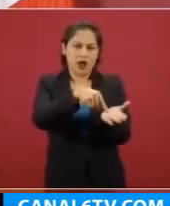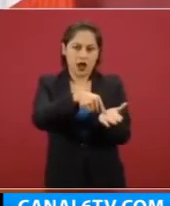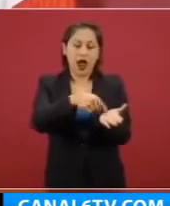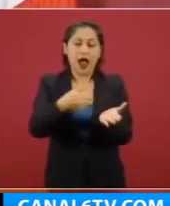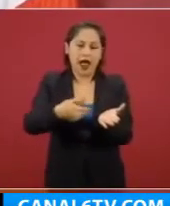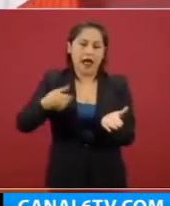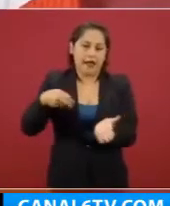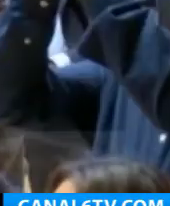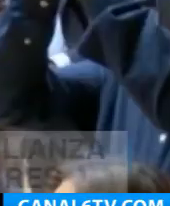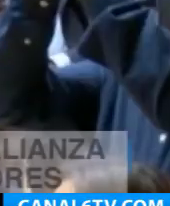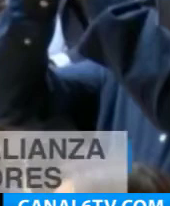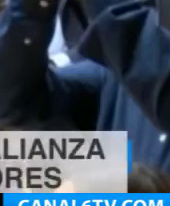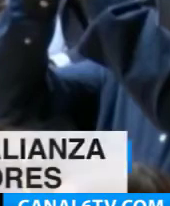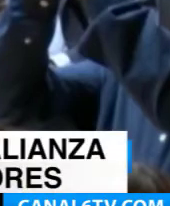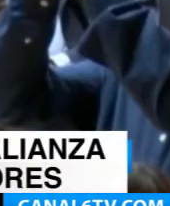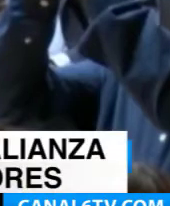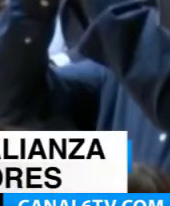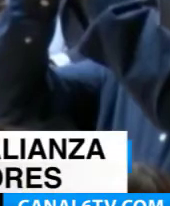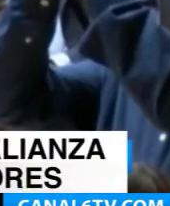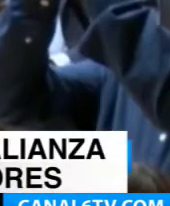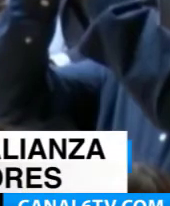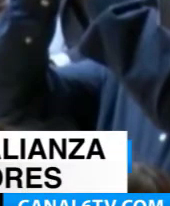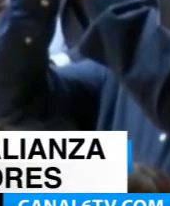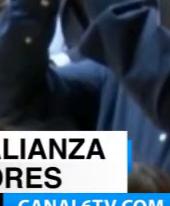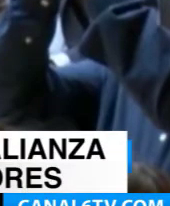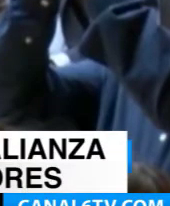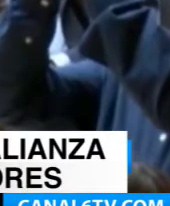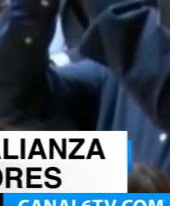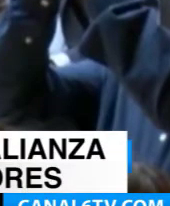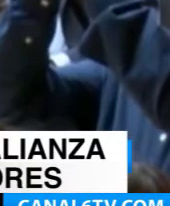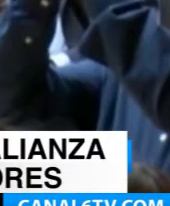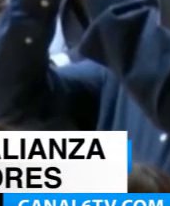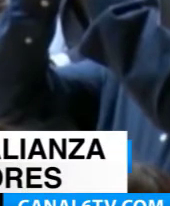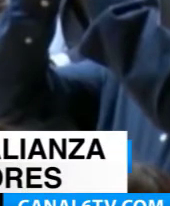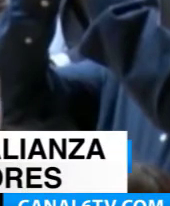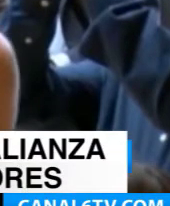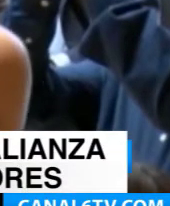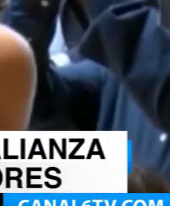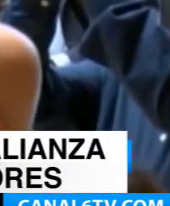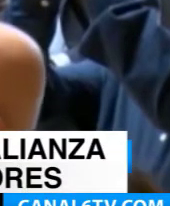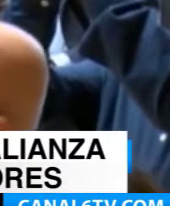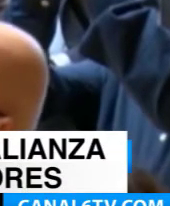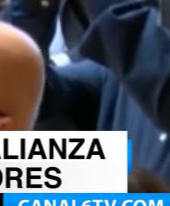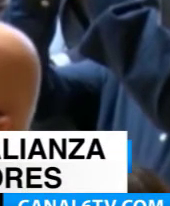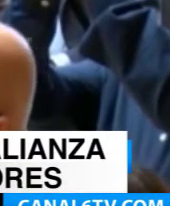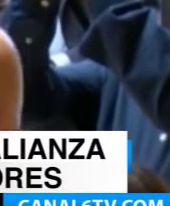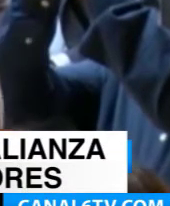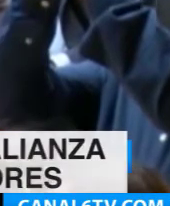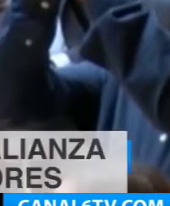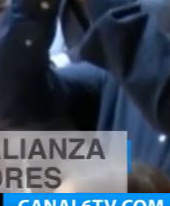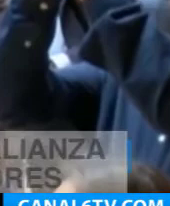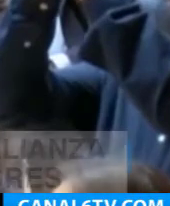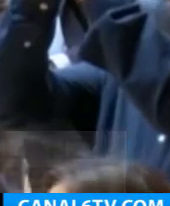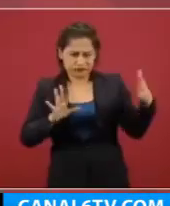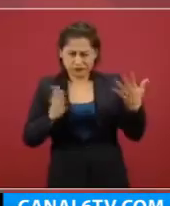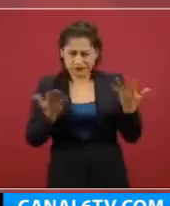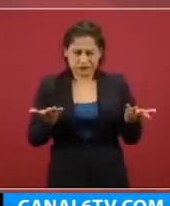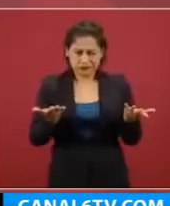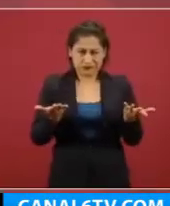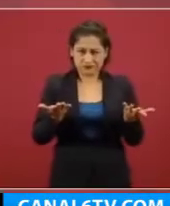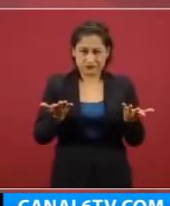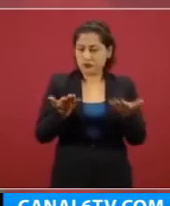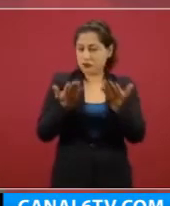en el congreso acerca del pacto federal el presidente señaló que se necesita una reforma a la constitución